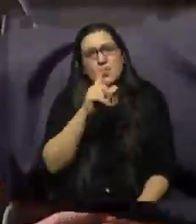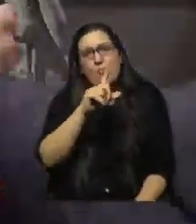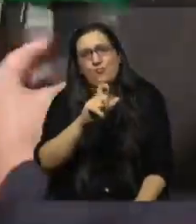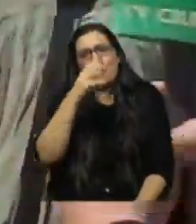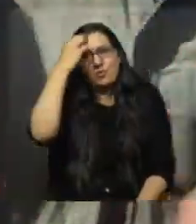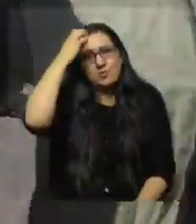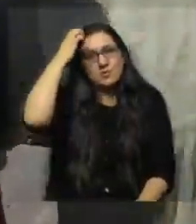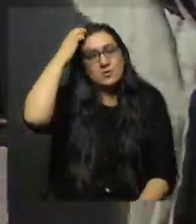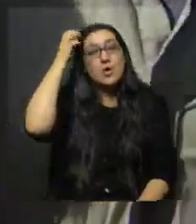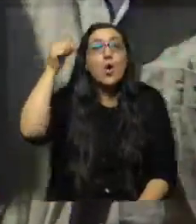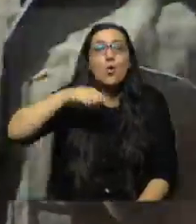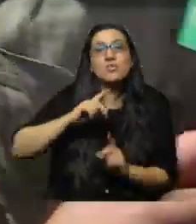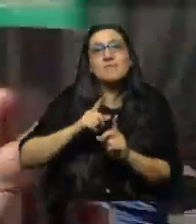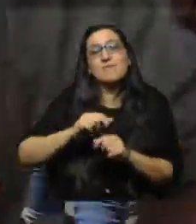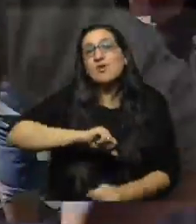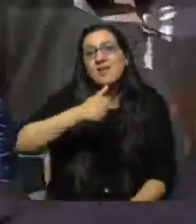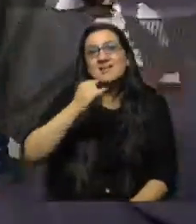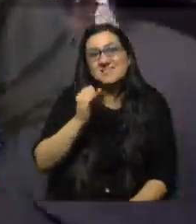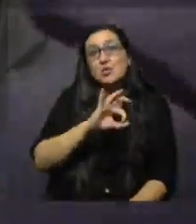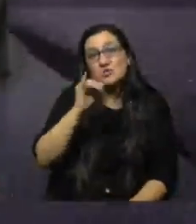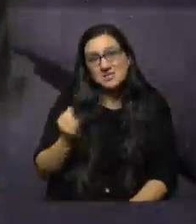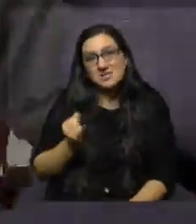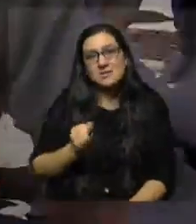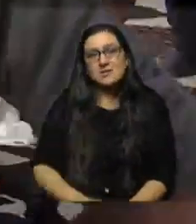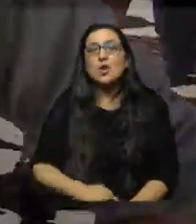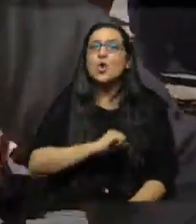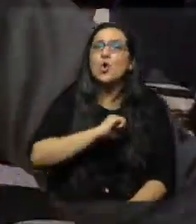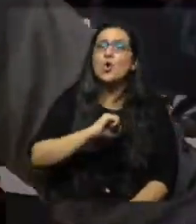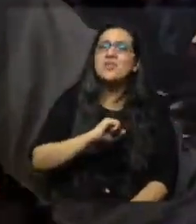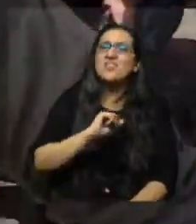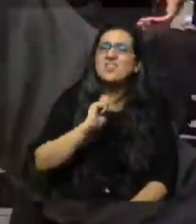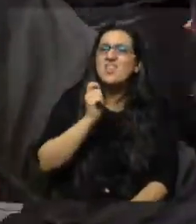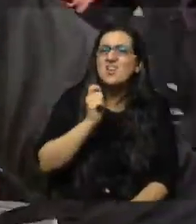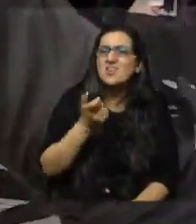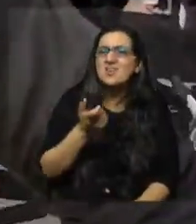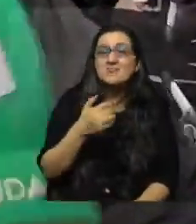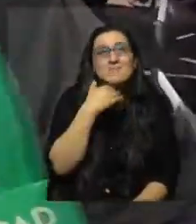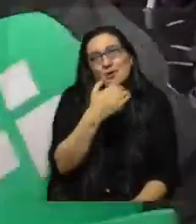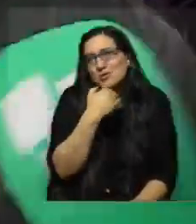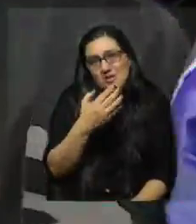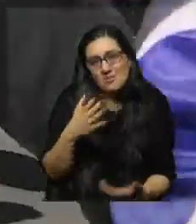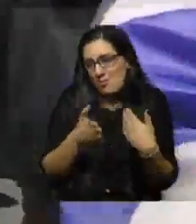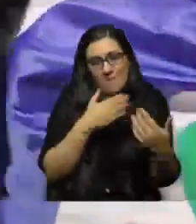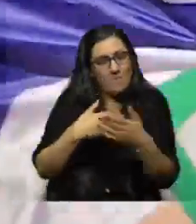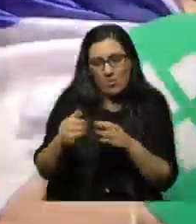sí. Hoy tenemos que ganar, sí. Sí o sí. ¿Gol de quién? No tengo ni idea, pero vuelvo a hacer.